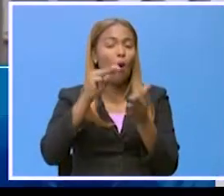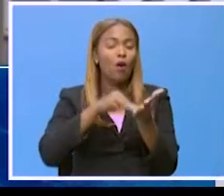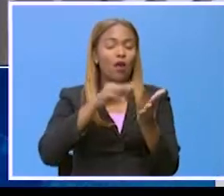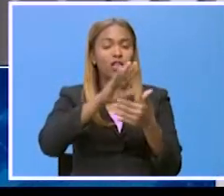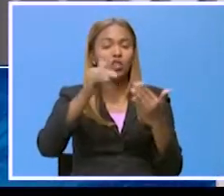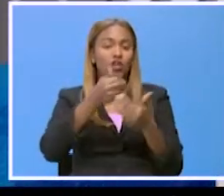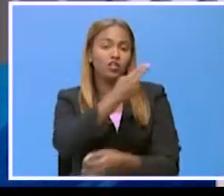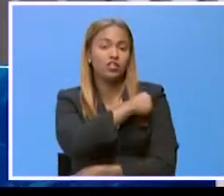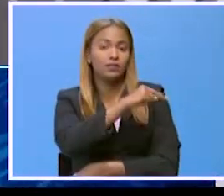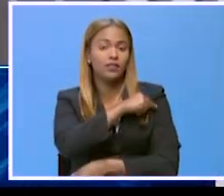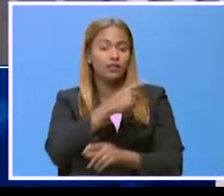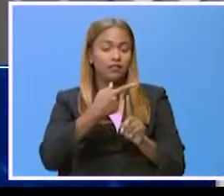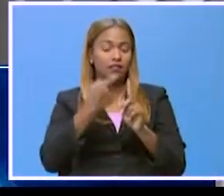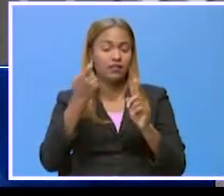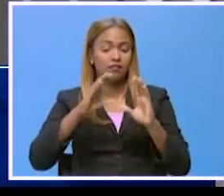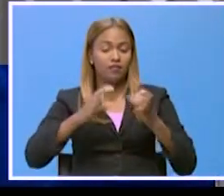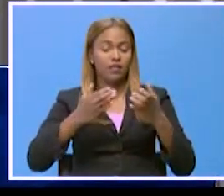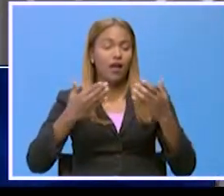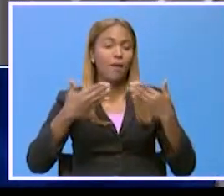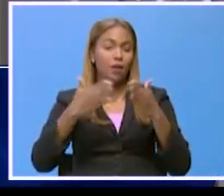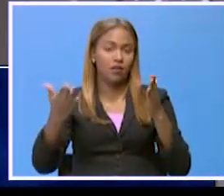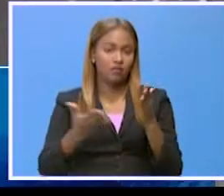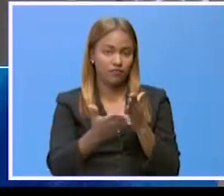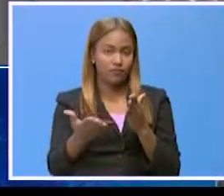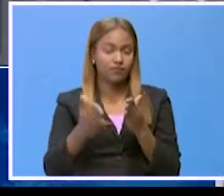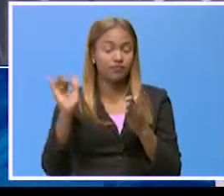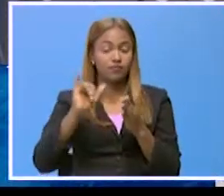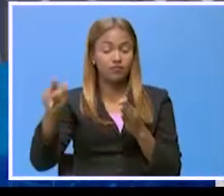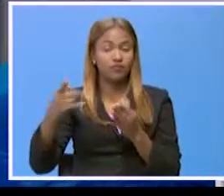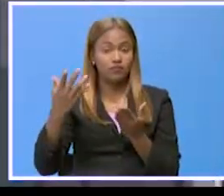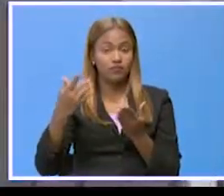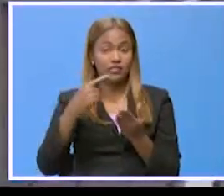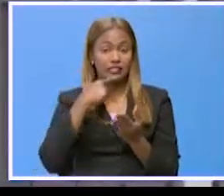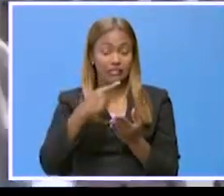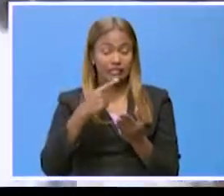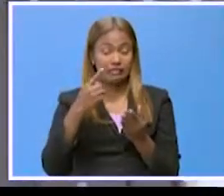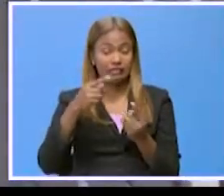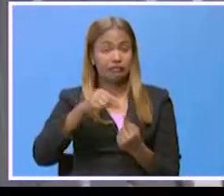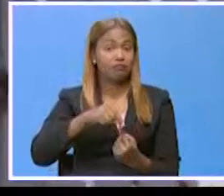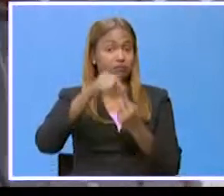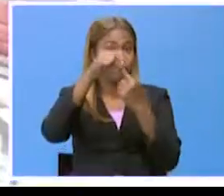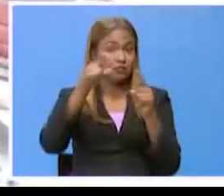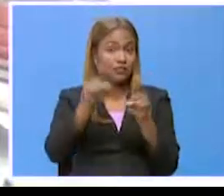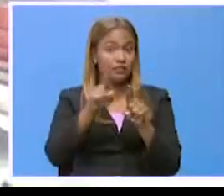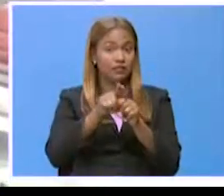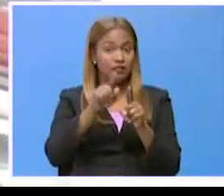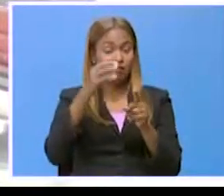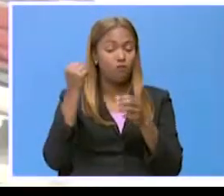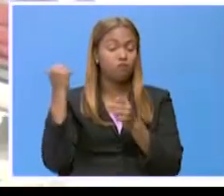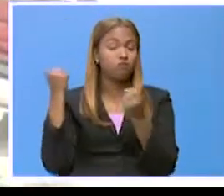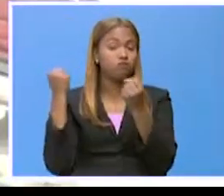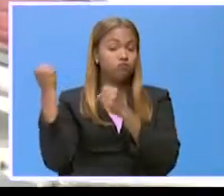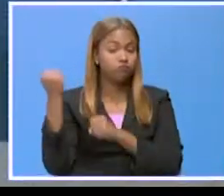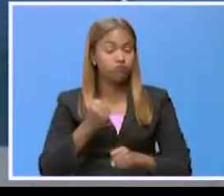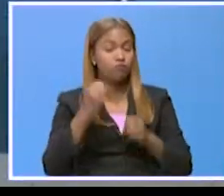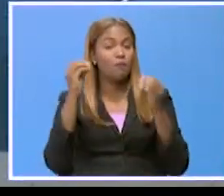de salud pertenecientes a la red pública el funcionario agregó que de manera especial fueron reforzados los principales hospitales